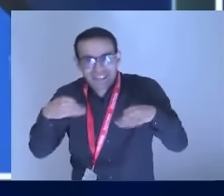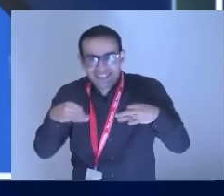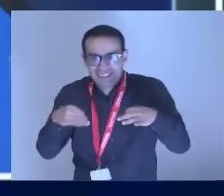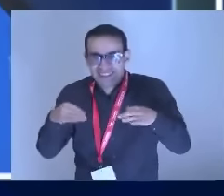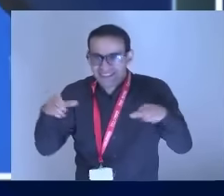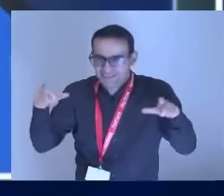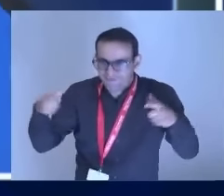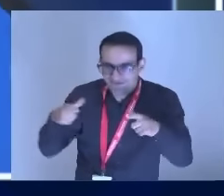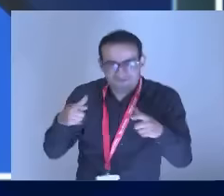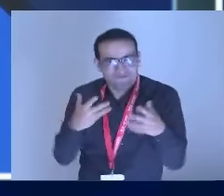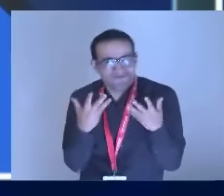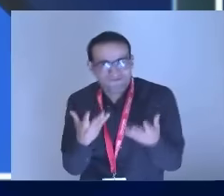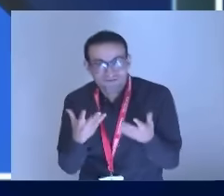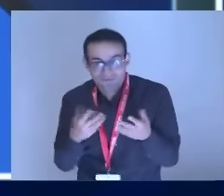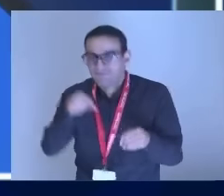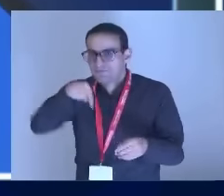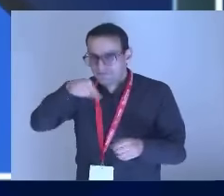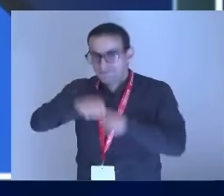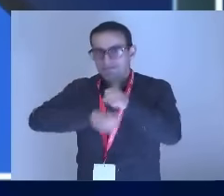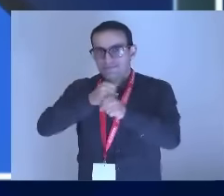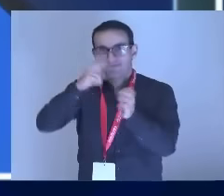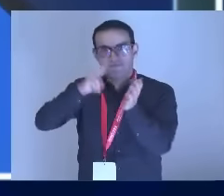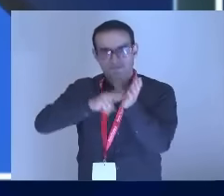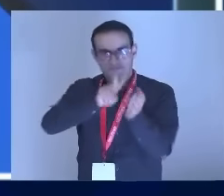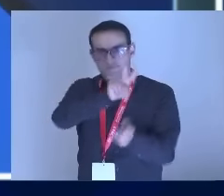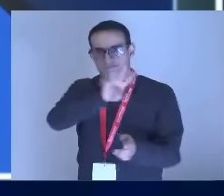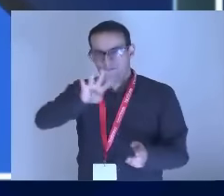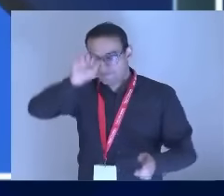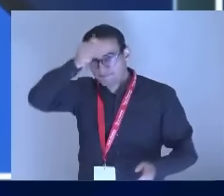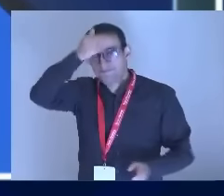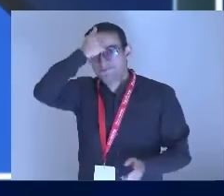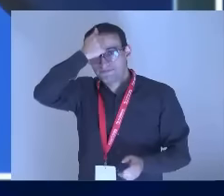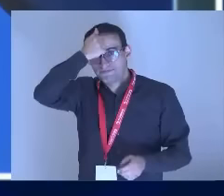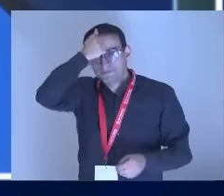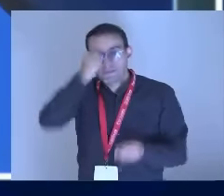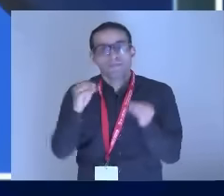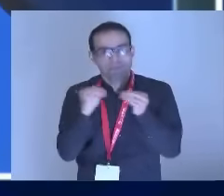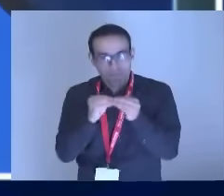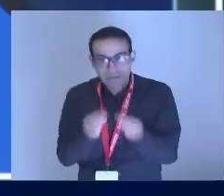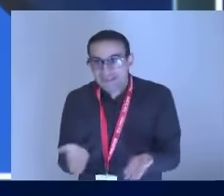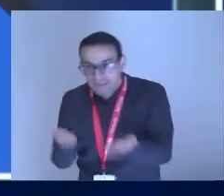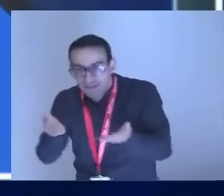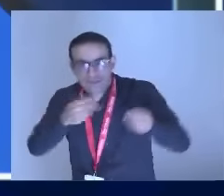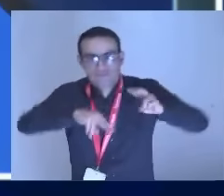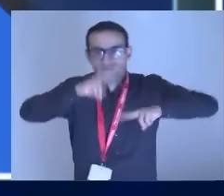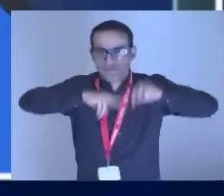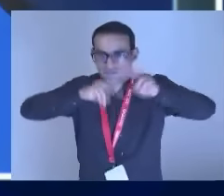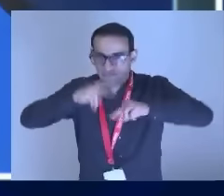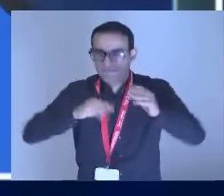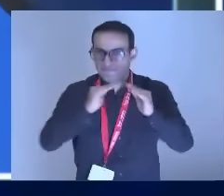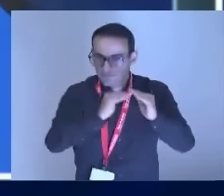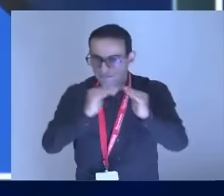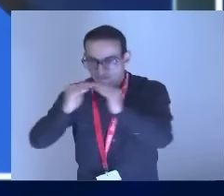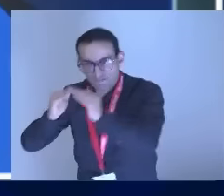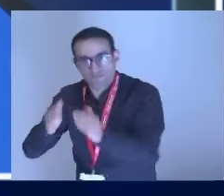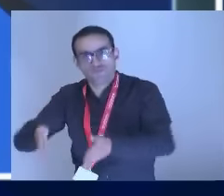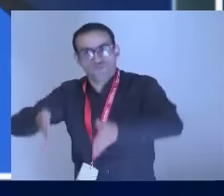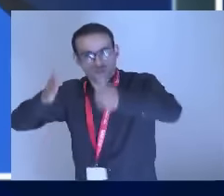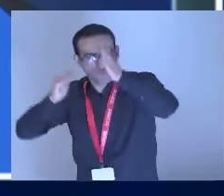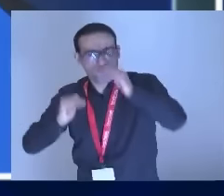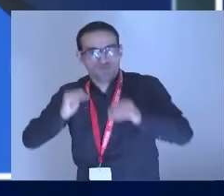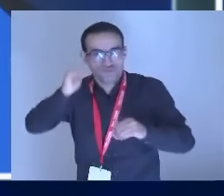una prioridad así como el impulso de la construcción en vivienda y las obras de infraestructura que han estado